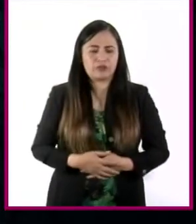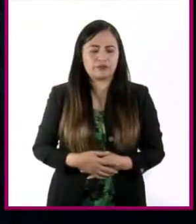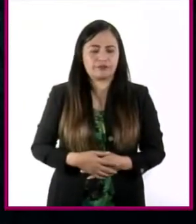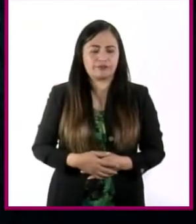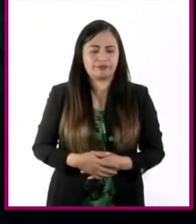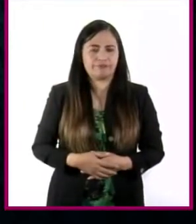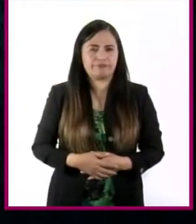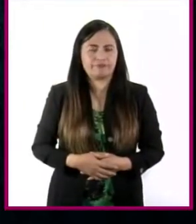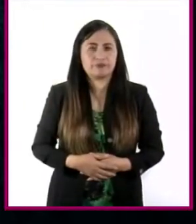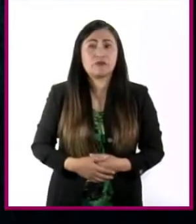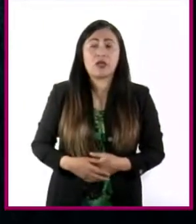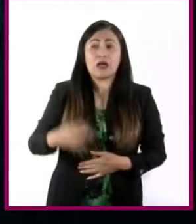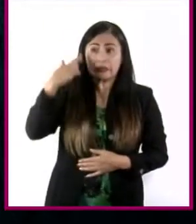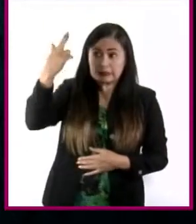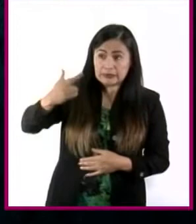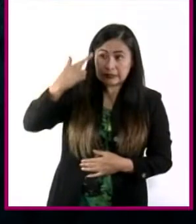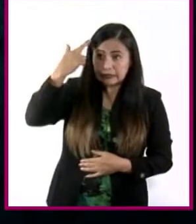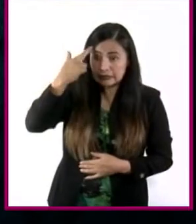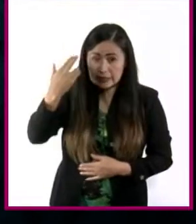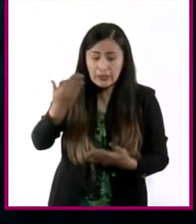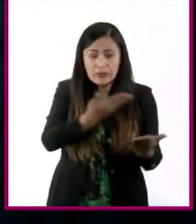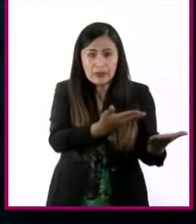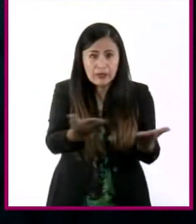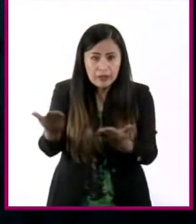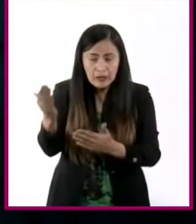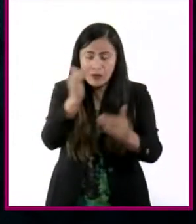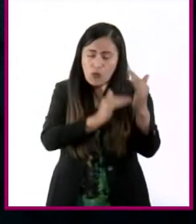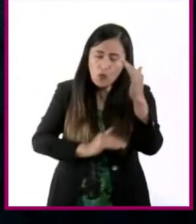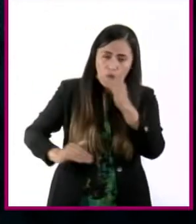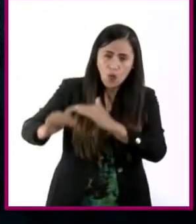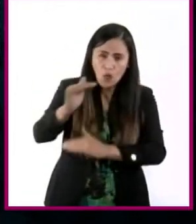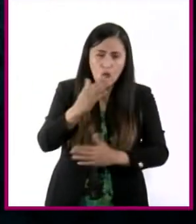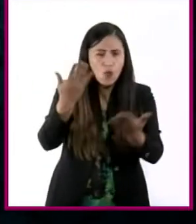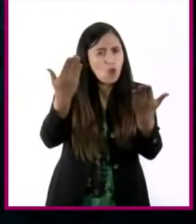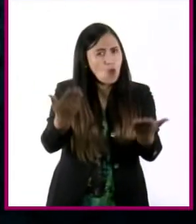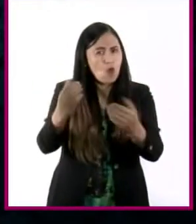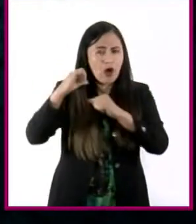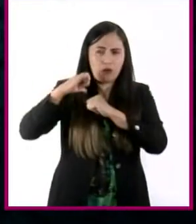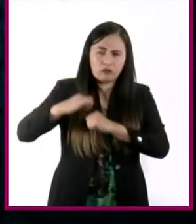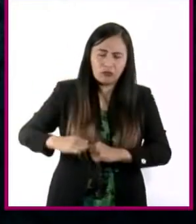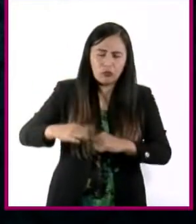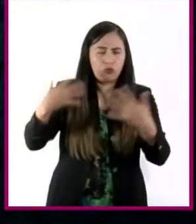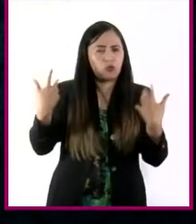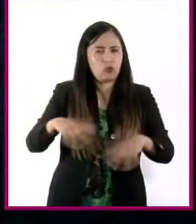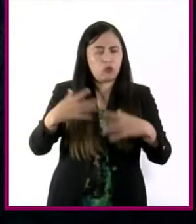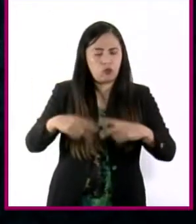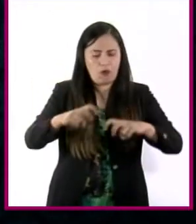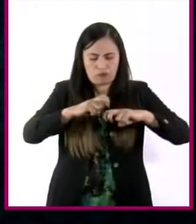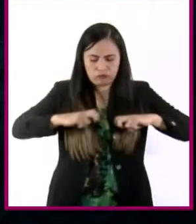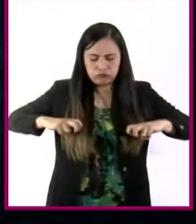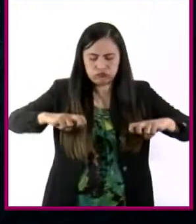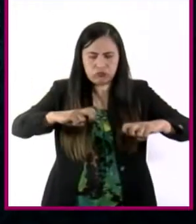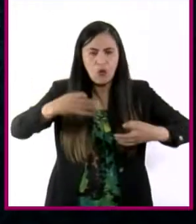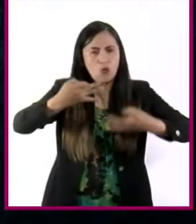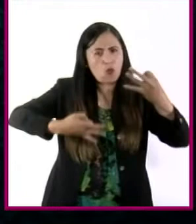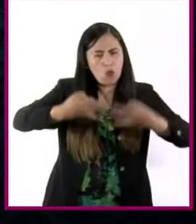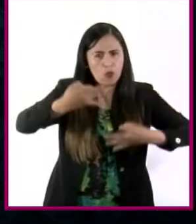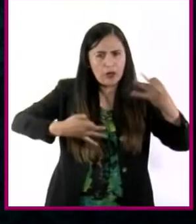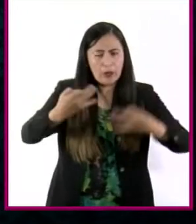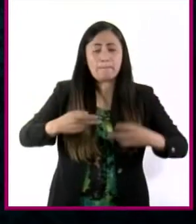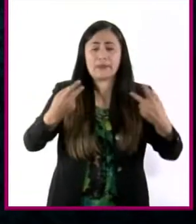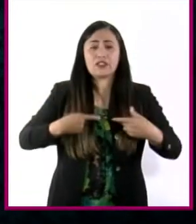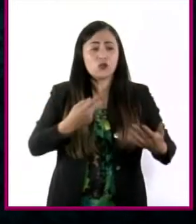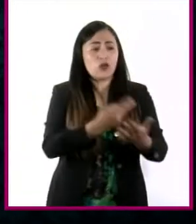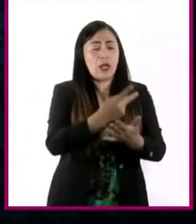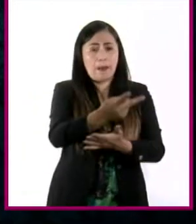Majestad, Altezas, excelentísimas e ilustrísimas autoridades, miembros del jurado, distinguidos